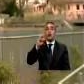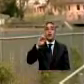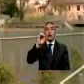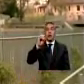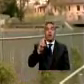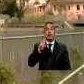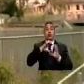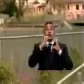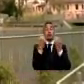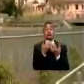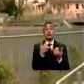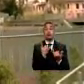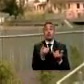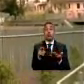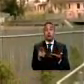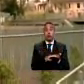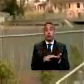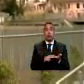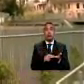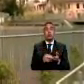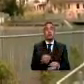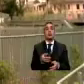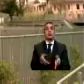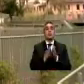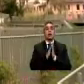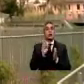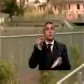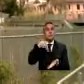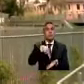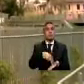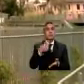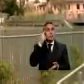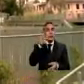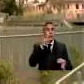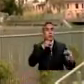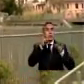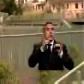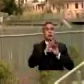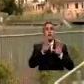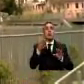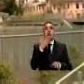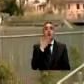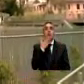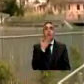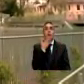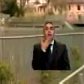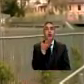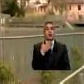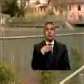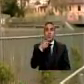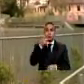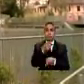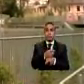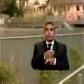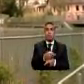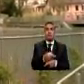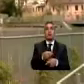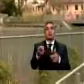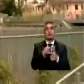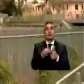las comisiones acá en el Parlamento Nacional. Se ha pedido esa comparecencia para que explique cómo fue designado. Esa es